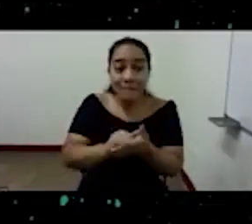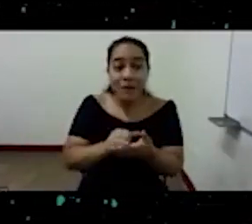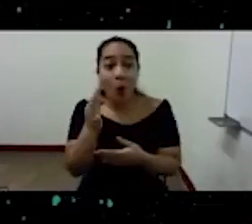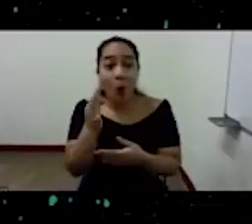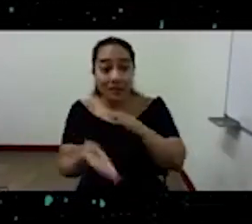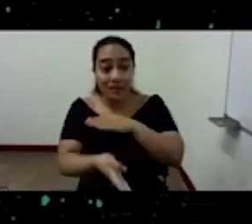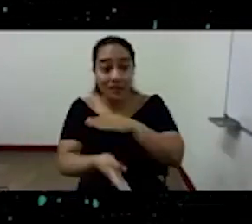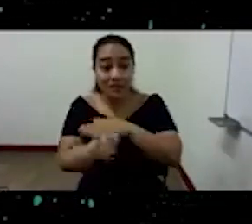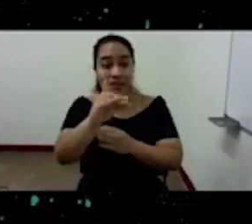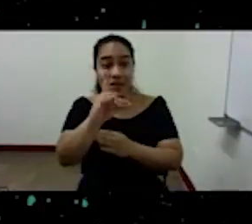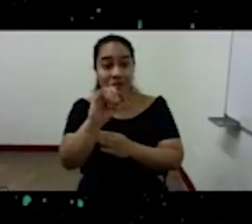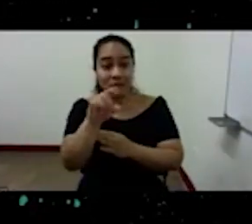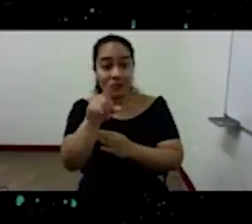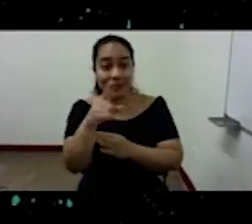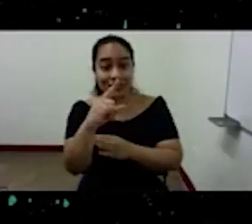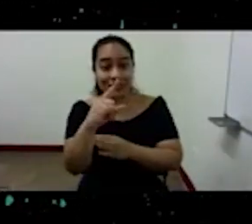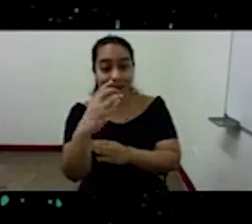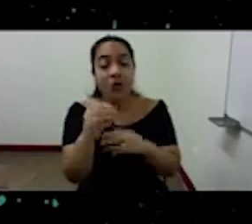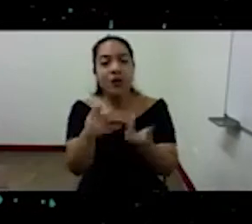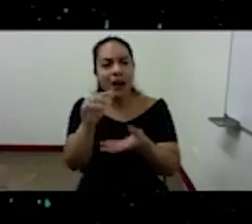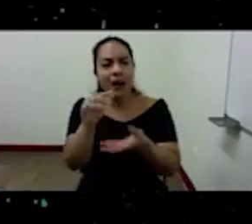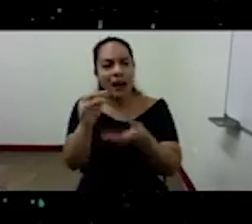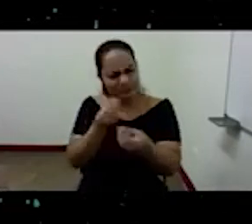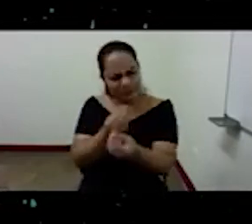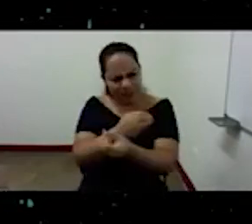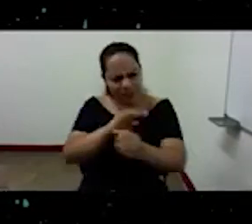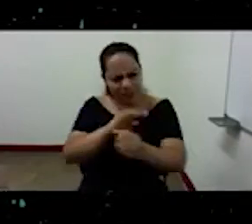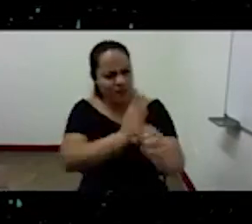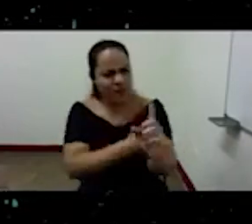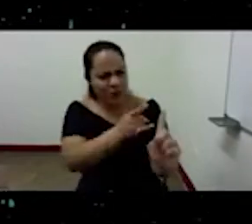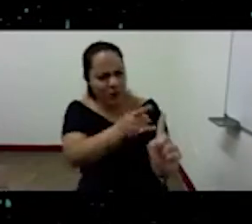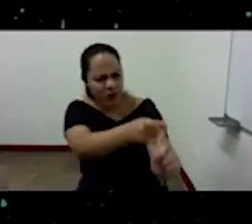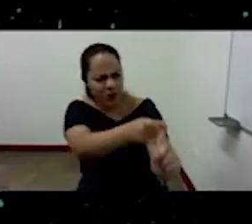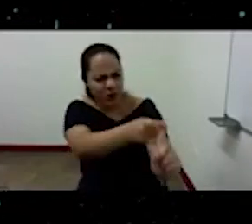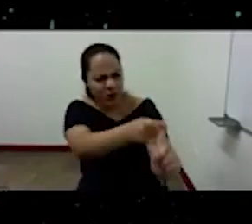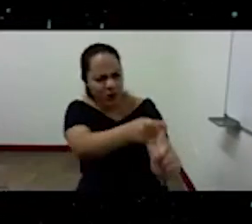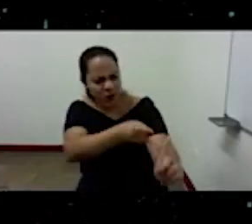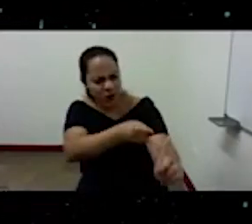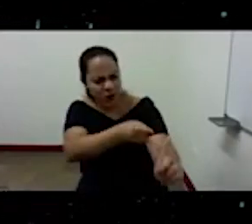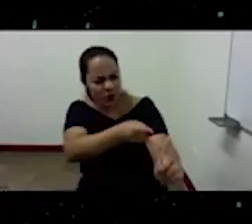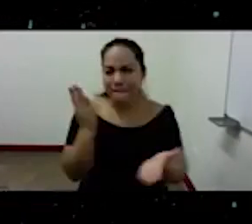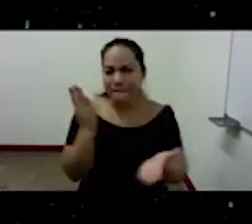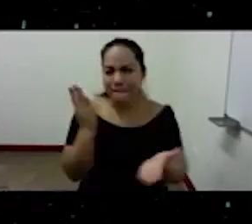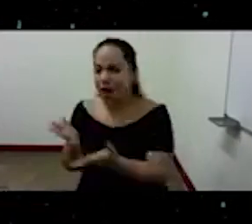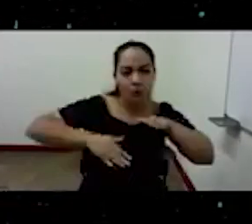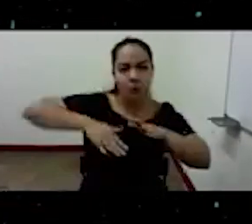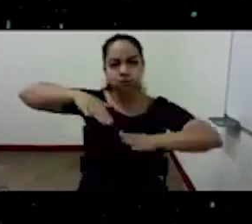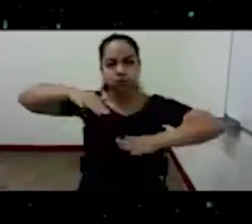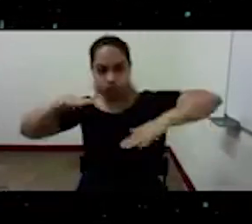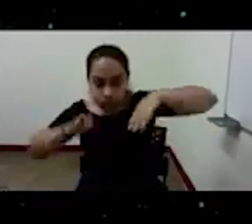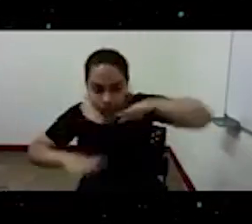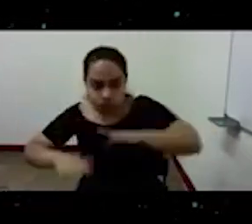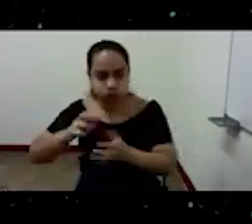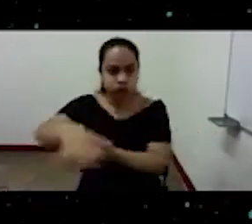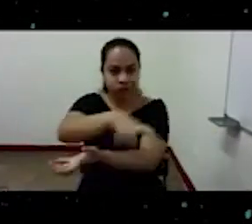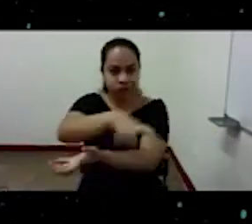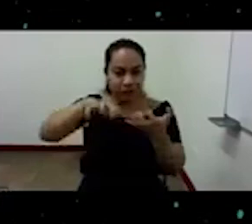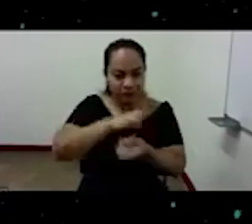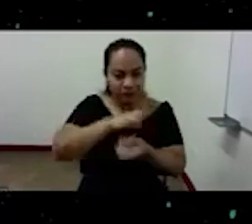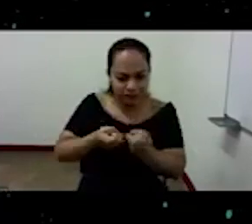las fuerzas imprevisibles, capaces de desencadenar cualquier destino en la marea del caos que convoca la